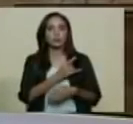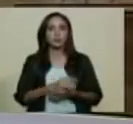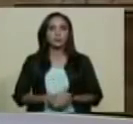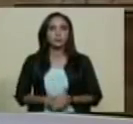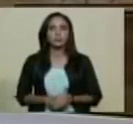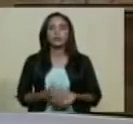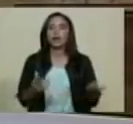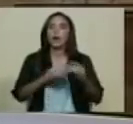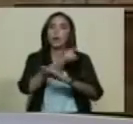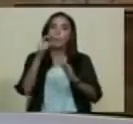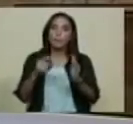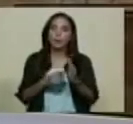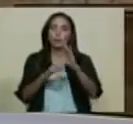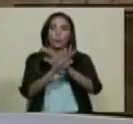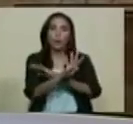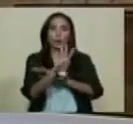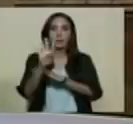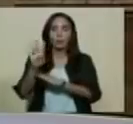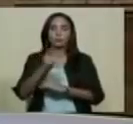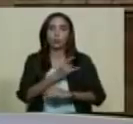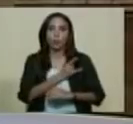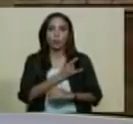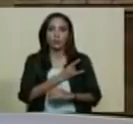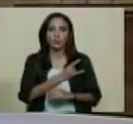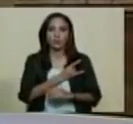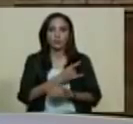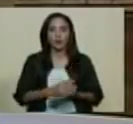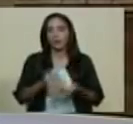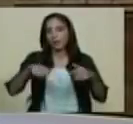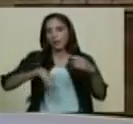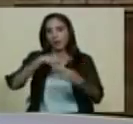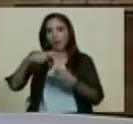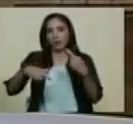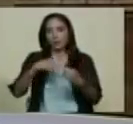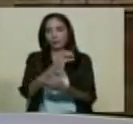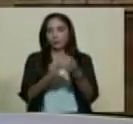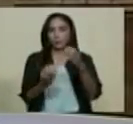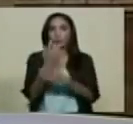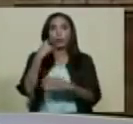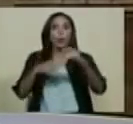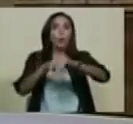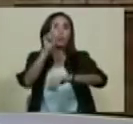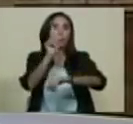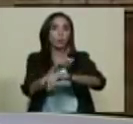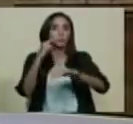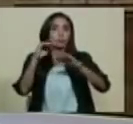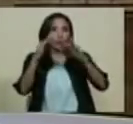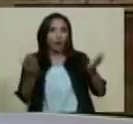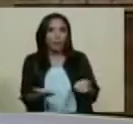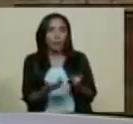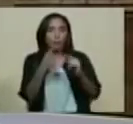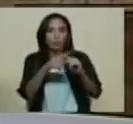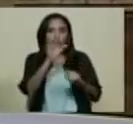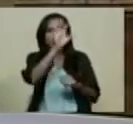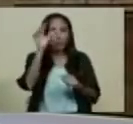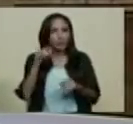fundado 44 universidades en revolución. Esto es único en el mundo, compañera